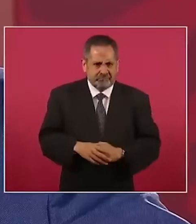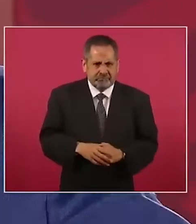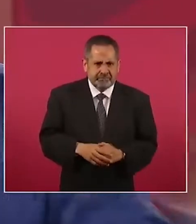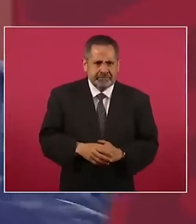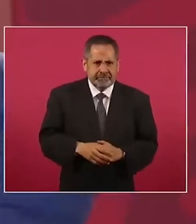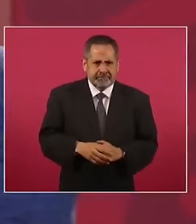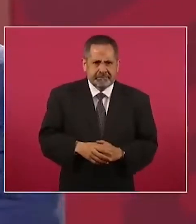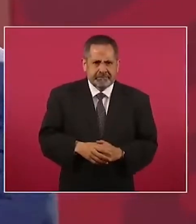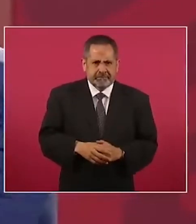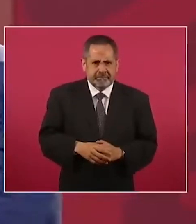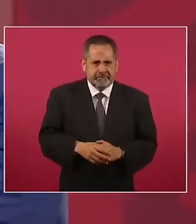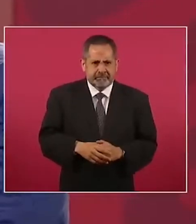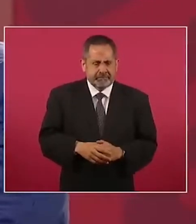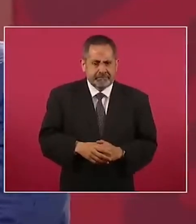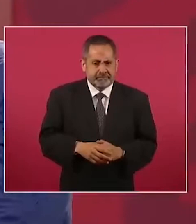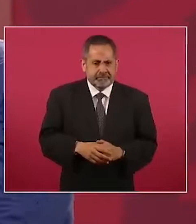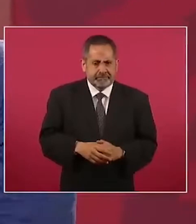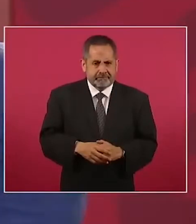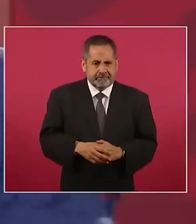shift